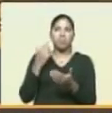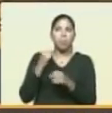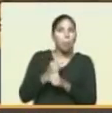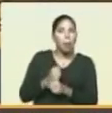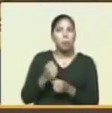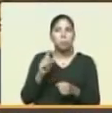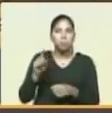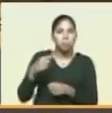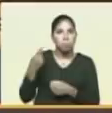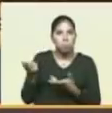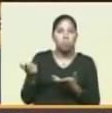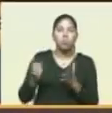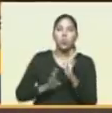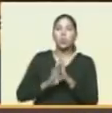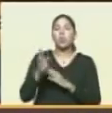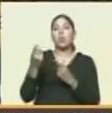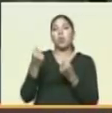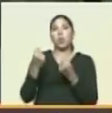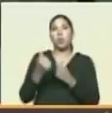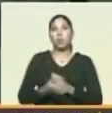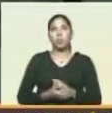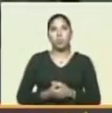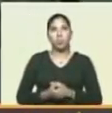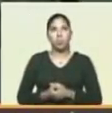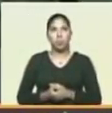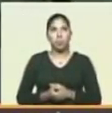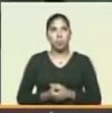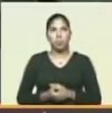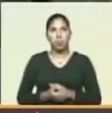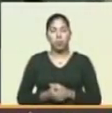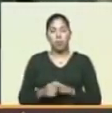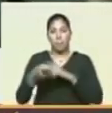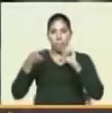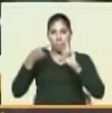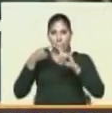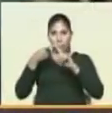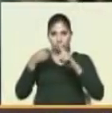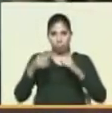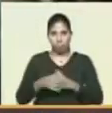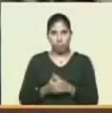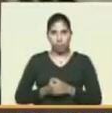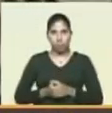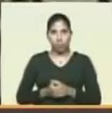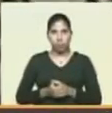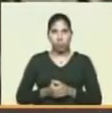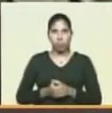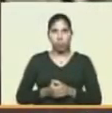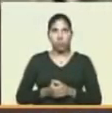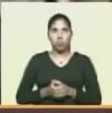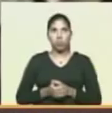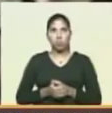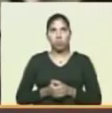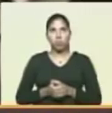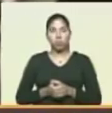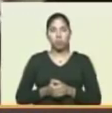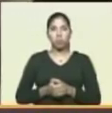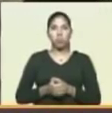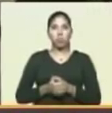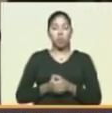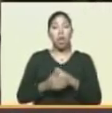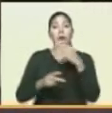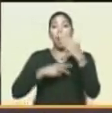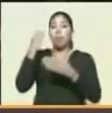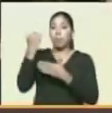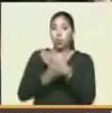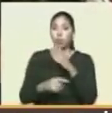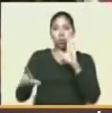seguridad también lo vamos a dar. Primero que nada, celebrar que el proyecto de ley